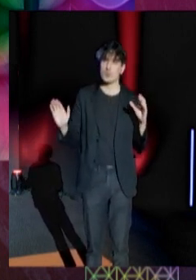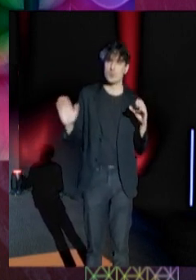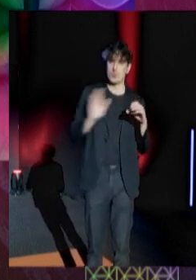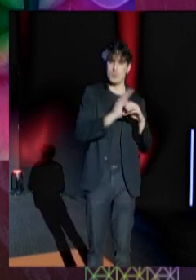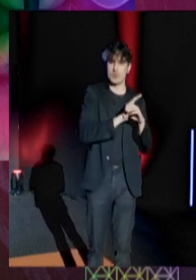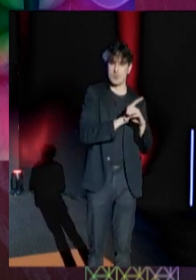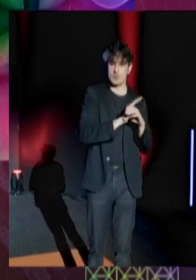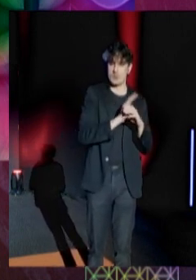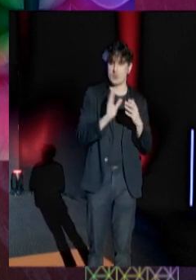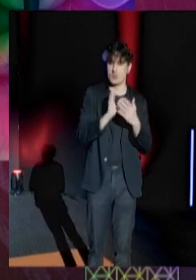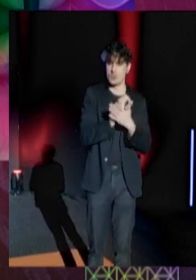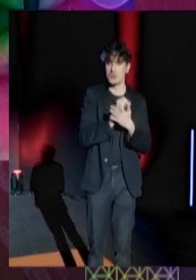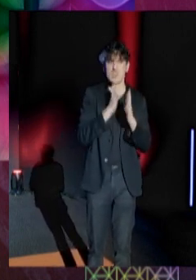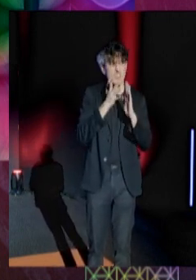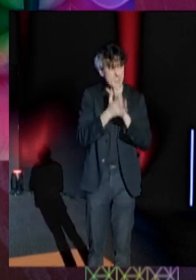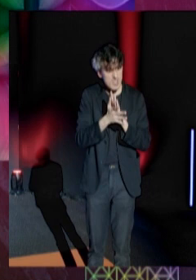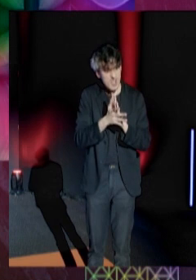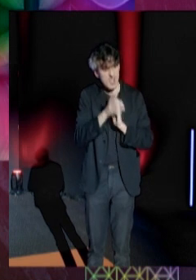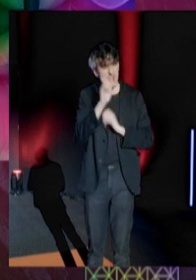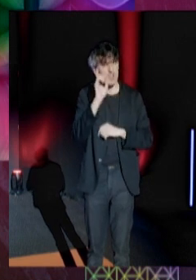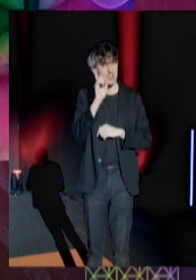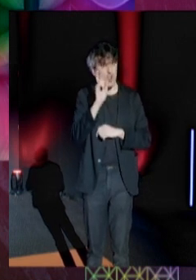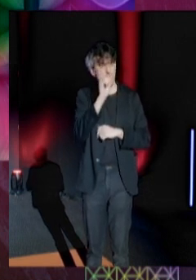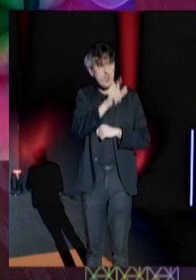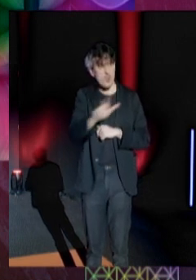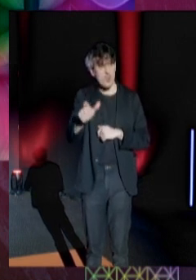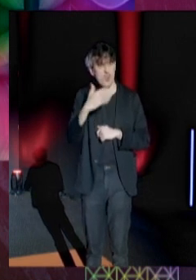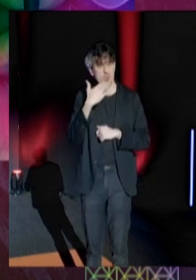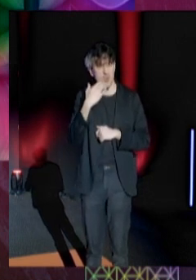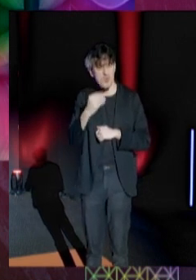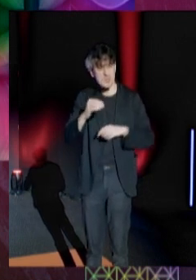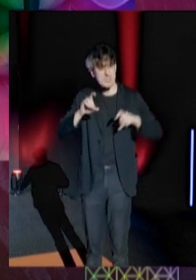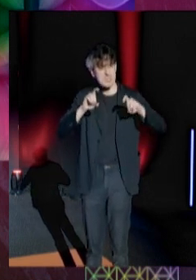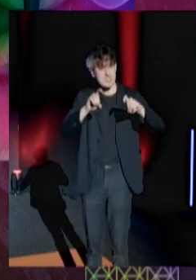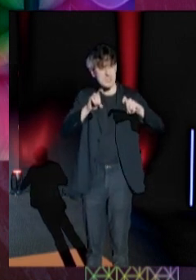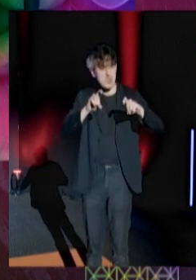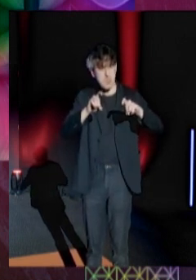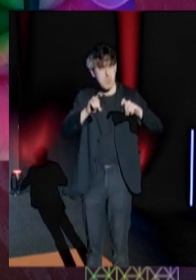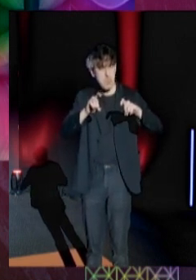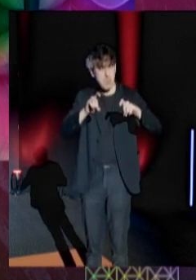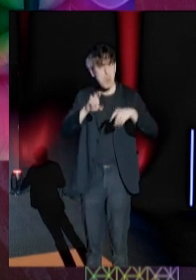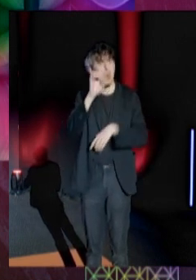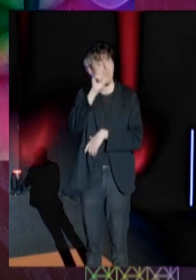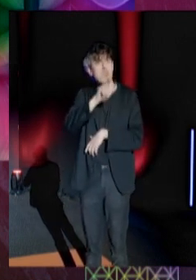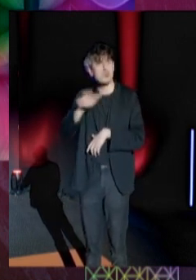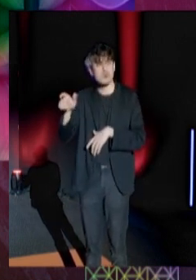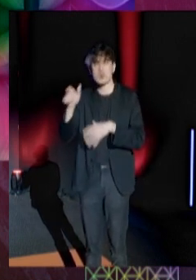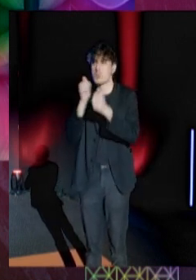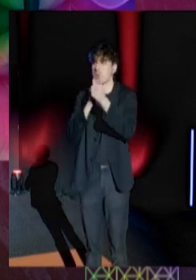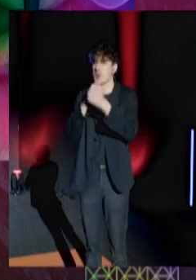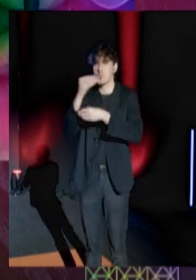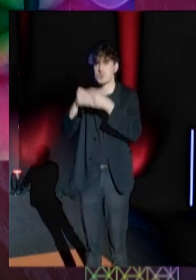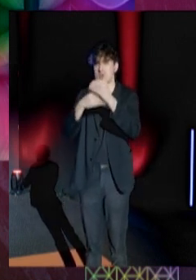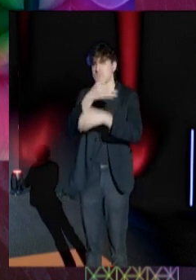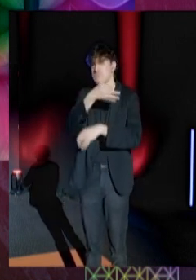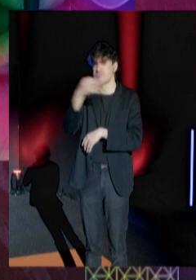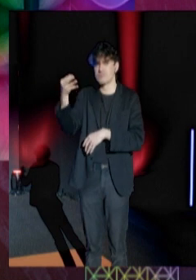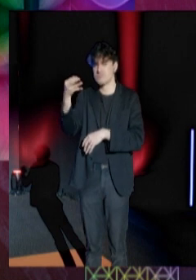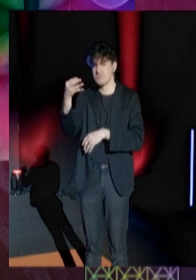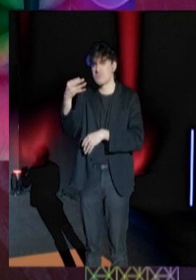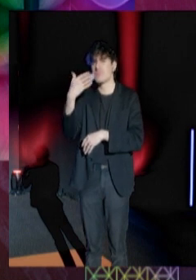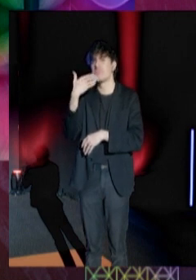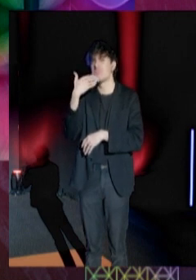solo Vais a entrenar gente joven digo al contrario de hecho la gente que usa mejor copilot tiene más de 45 años en promedio